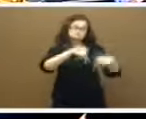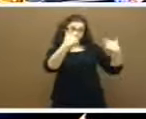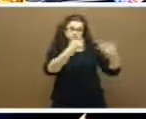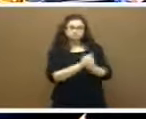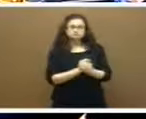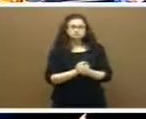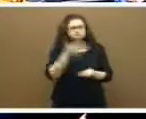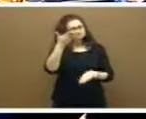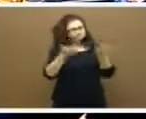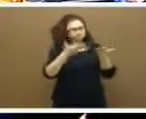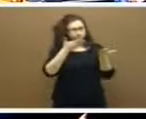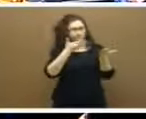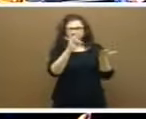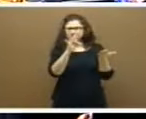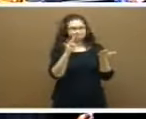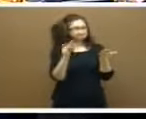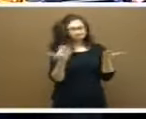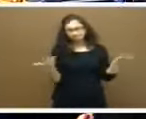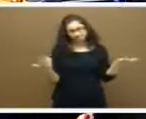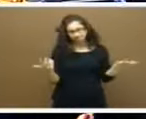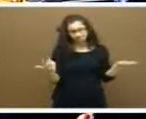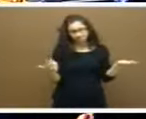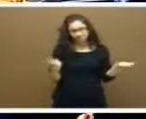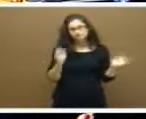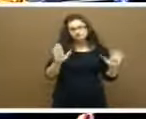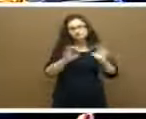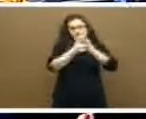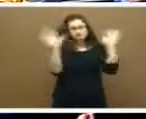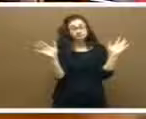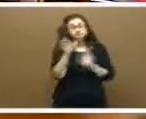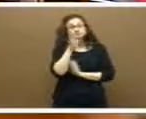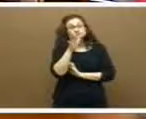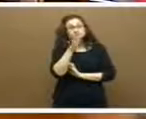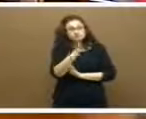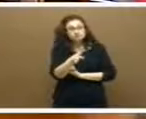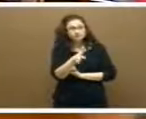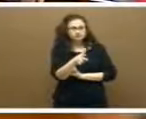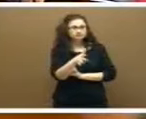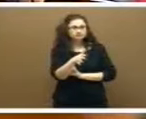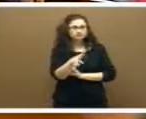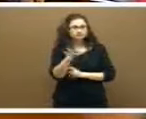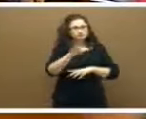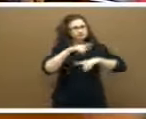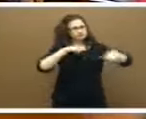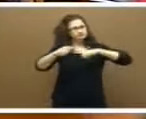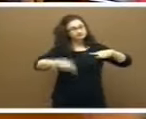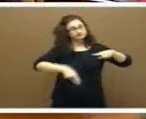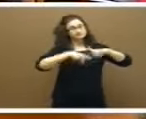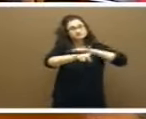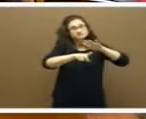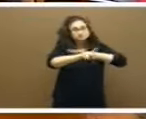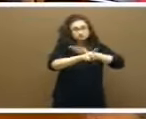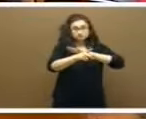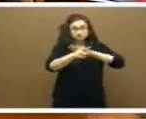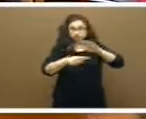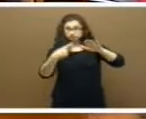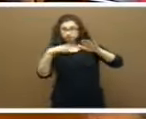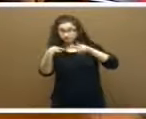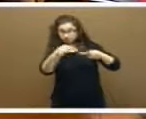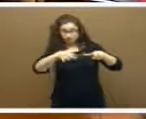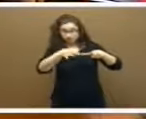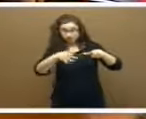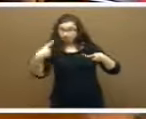la valoración no puede ser positiva, evidentemente, ya que, y así fue expresada por parte de la señora directora gerente del SEPAZ,